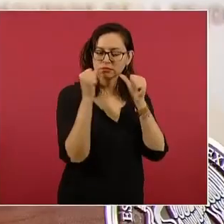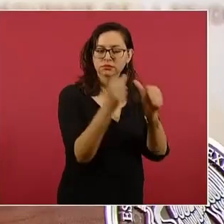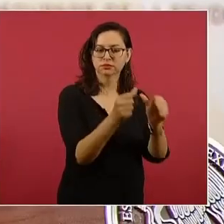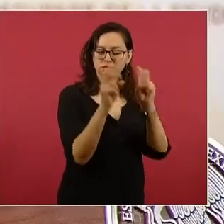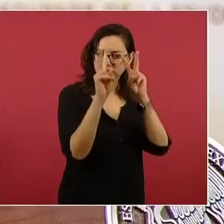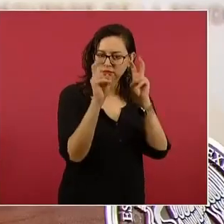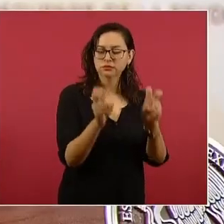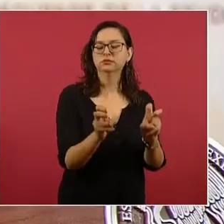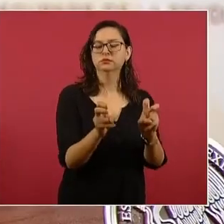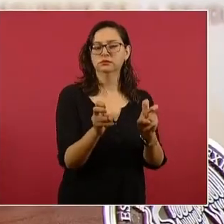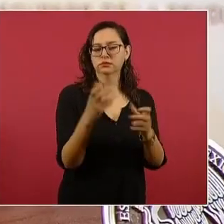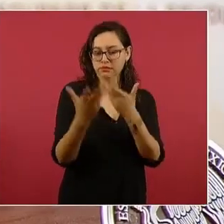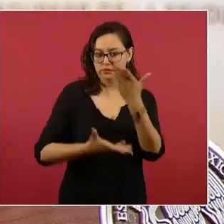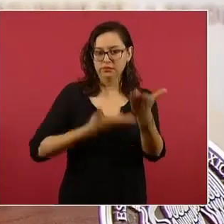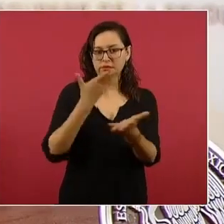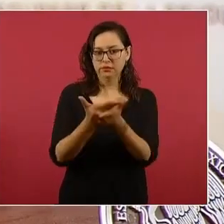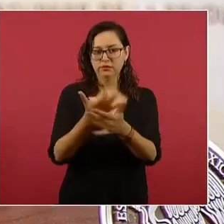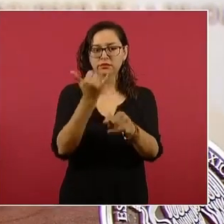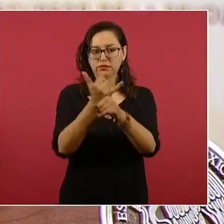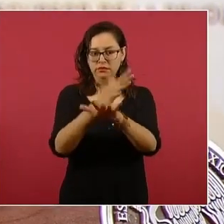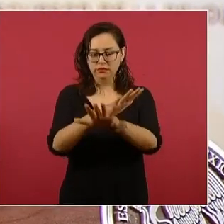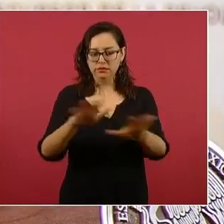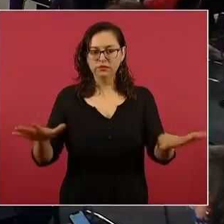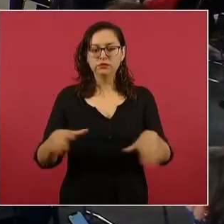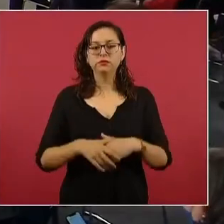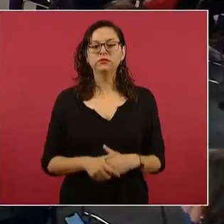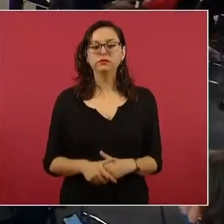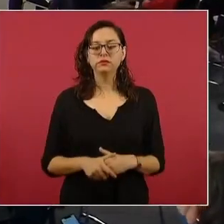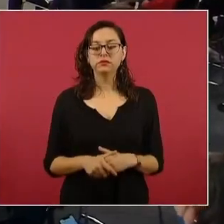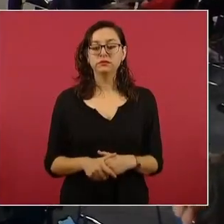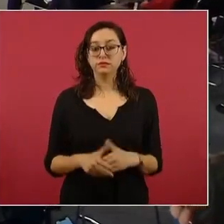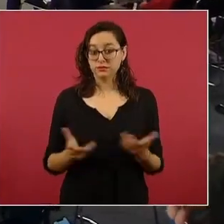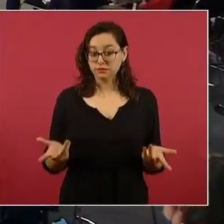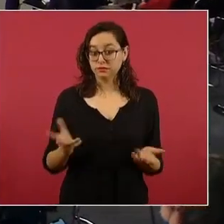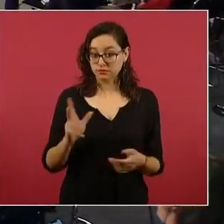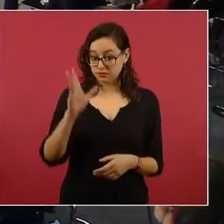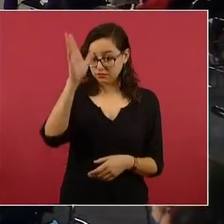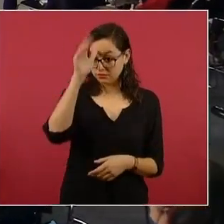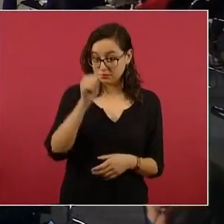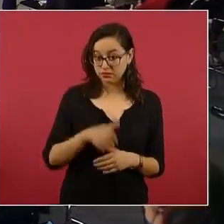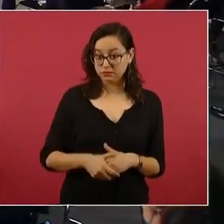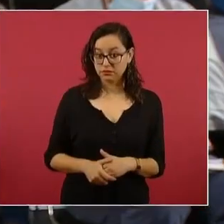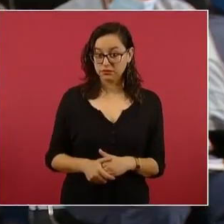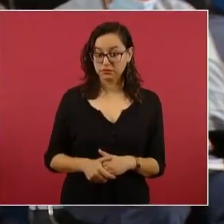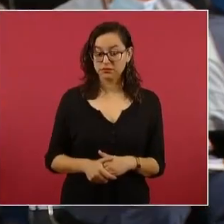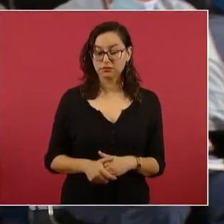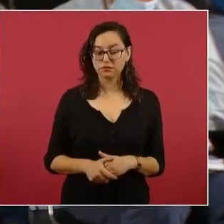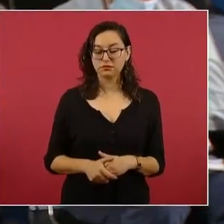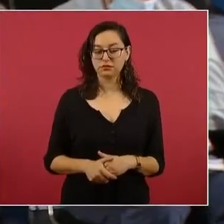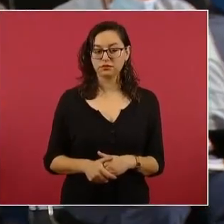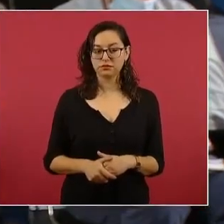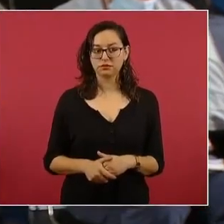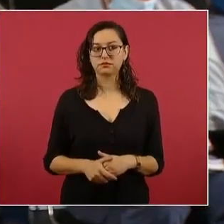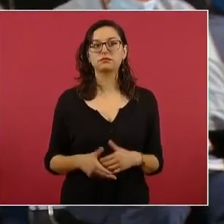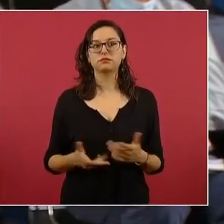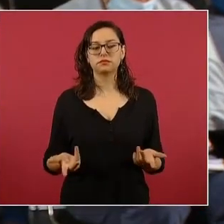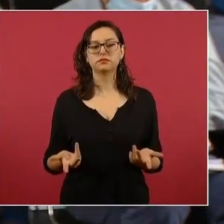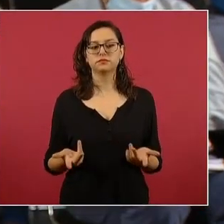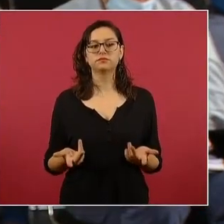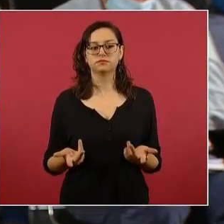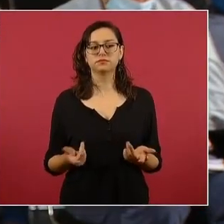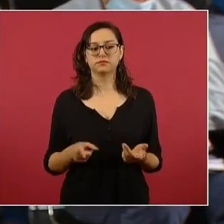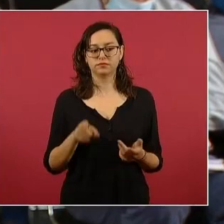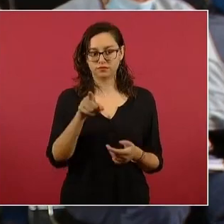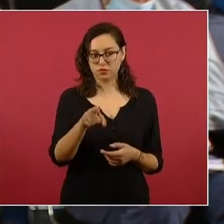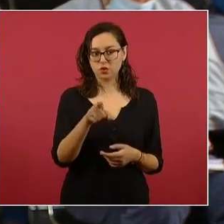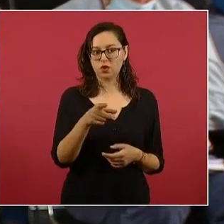nos presenten una propuesta, si te parece. Es importante lo que